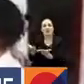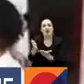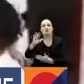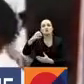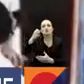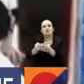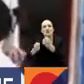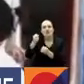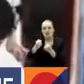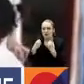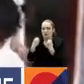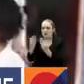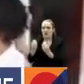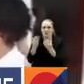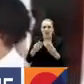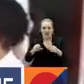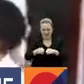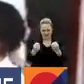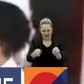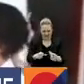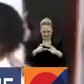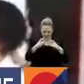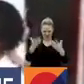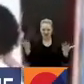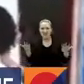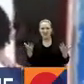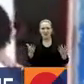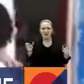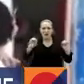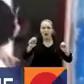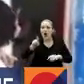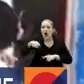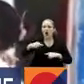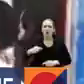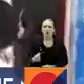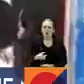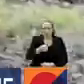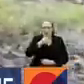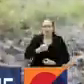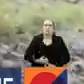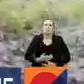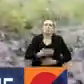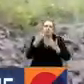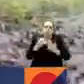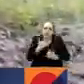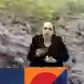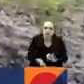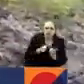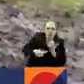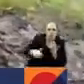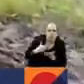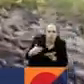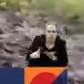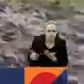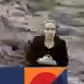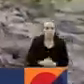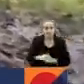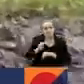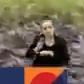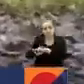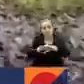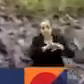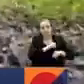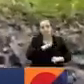leches y salen dañadas, a muchos niños les ha causado vómitos, diarrea. Las autoridades locales hacen un llamado para